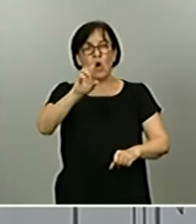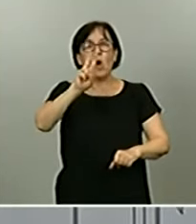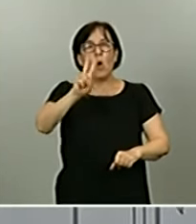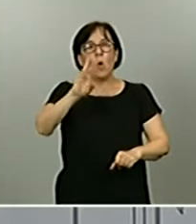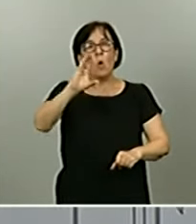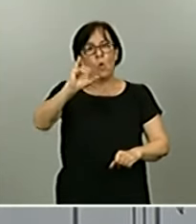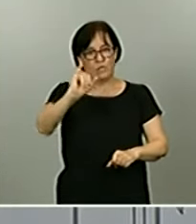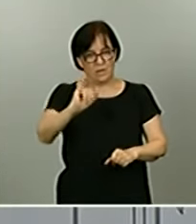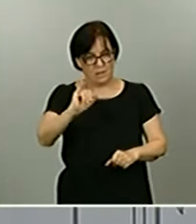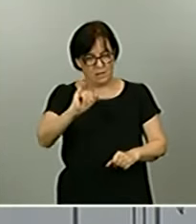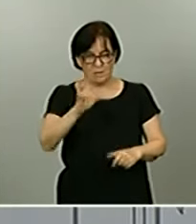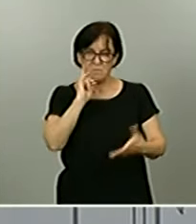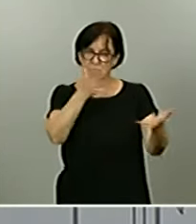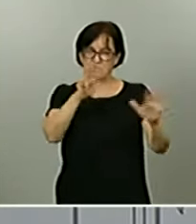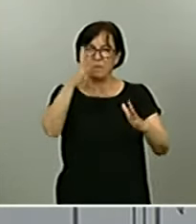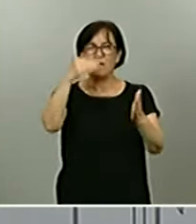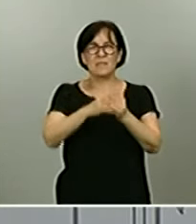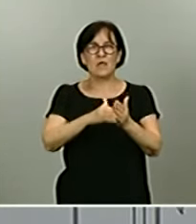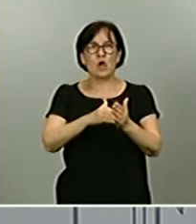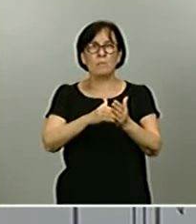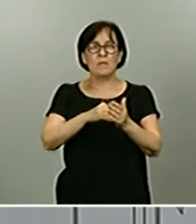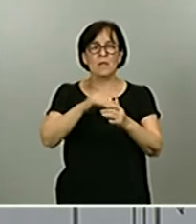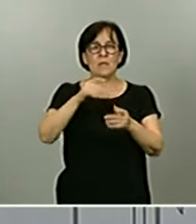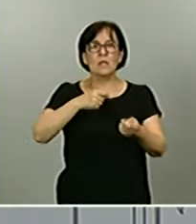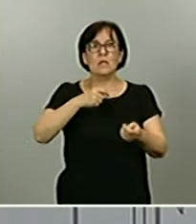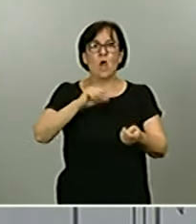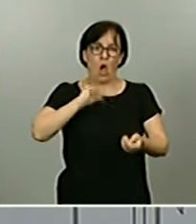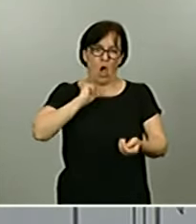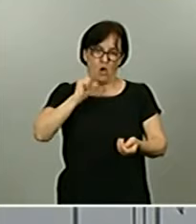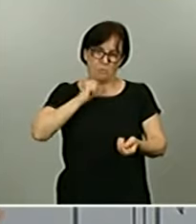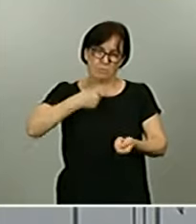más de 5.000 casos hospitalizados. Todo el resto de los